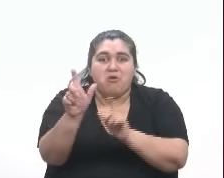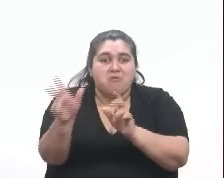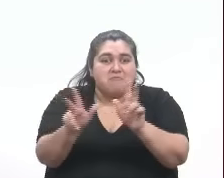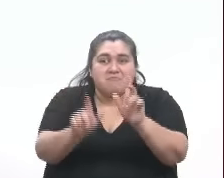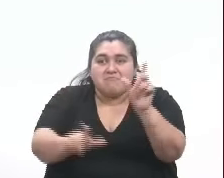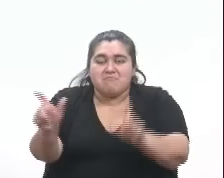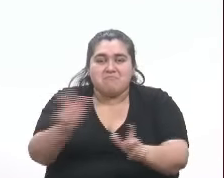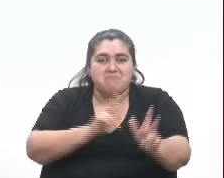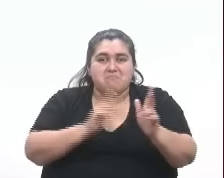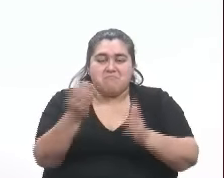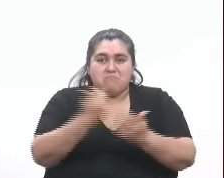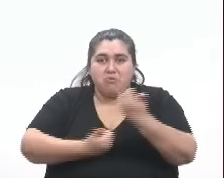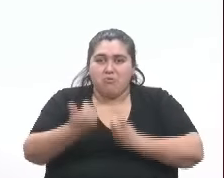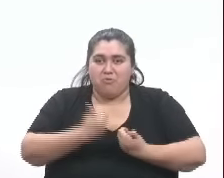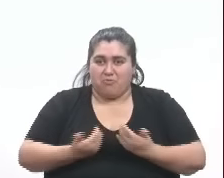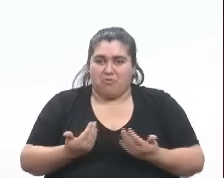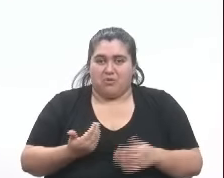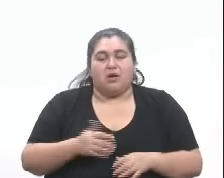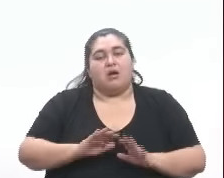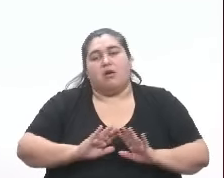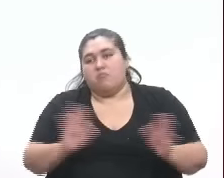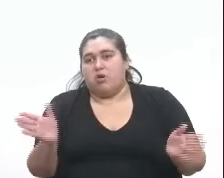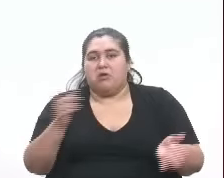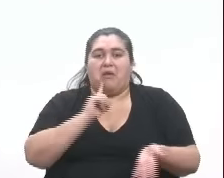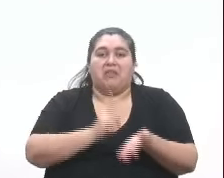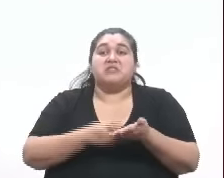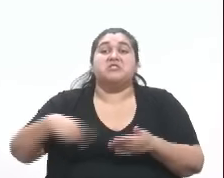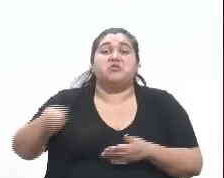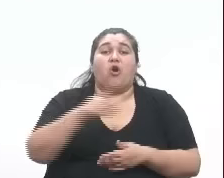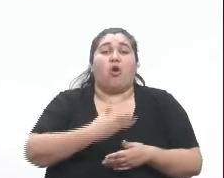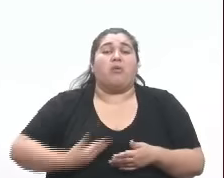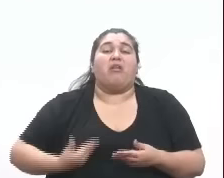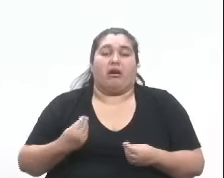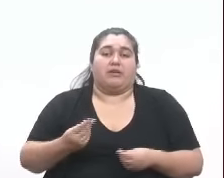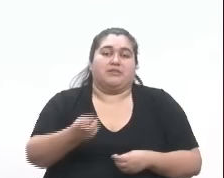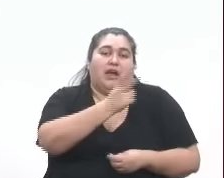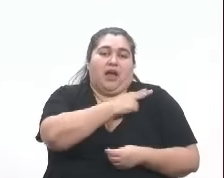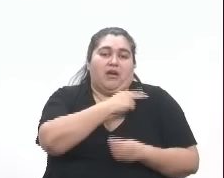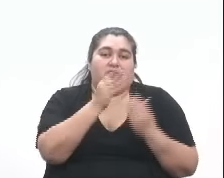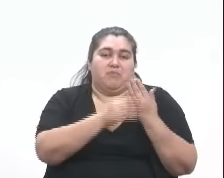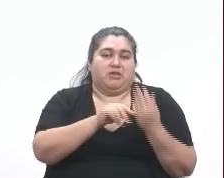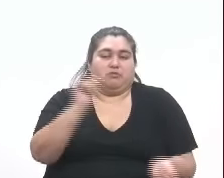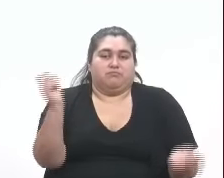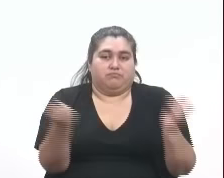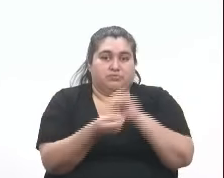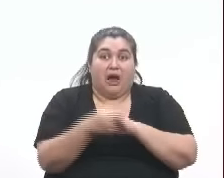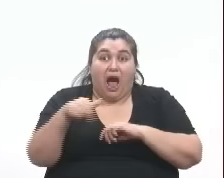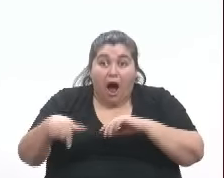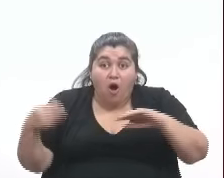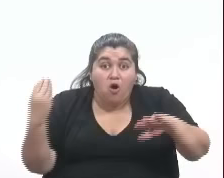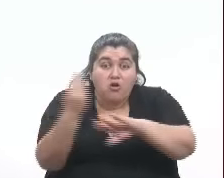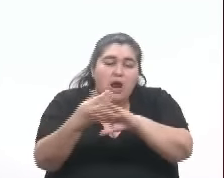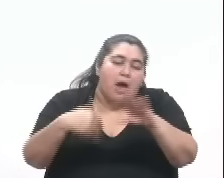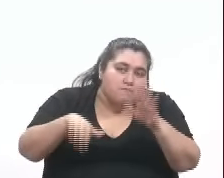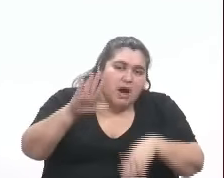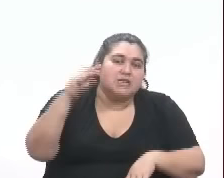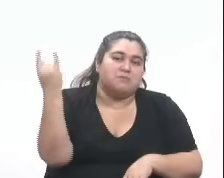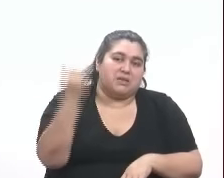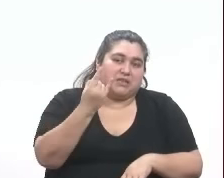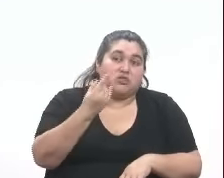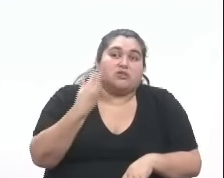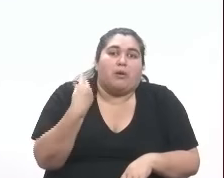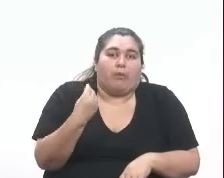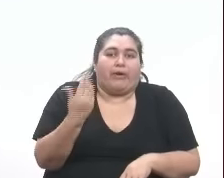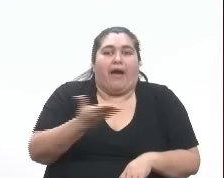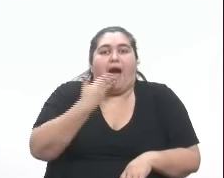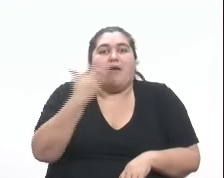¿Verdad? Y entonces dice, bueno, cambiamos de jefe de gabinete. Ahora viene uno que es más mentiroso que el que estaba. Porque el que estaba encargado de mentirle a los